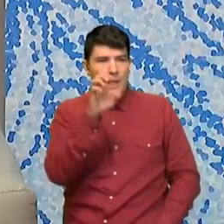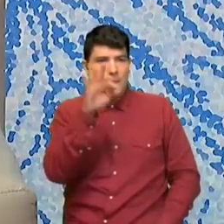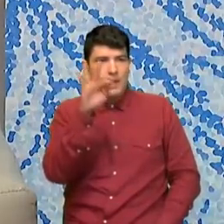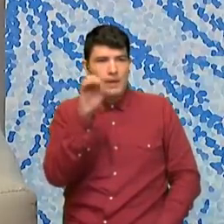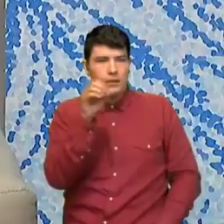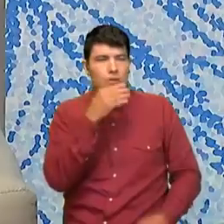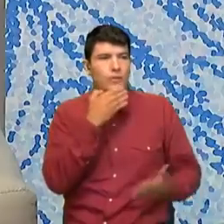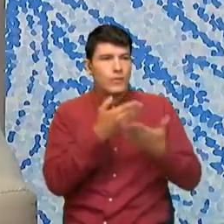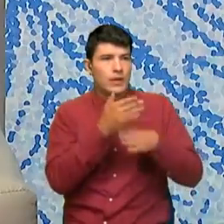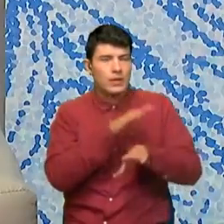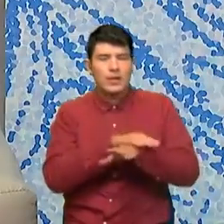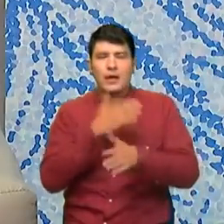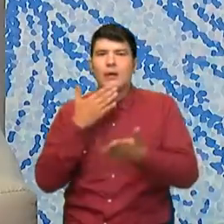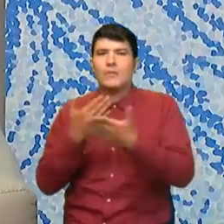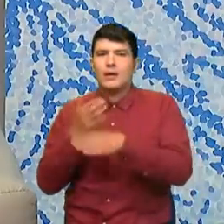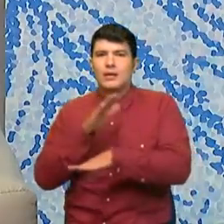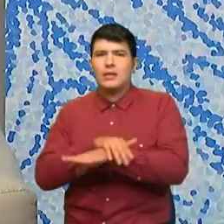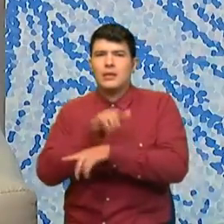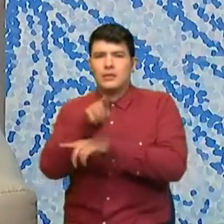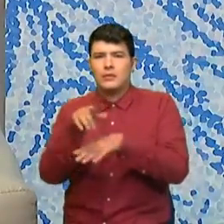tardes. Buenas tardes, ¿cómo me le va?